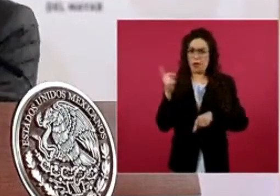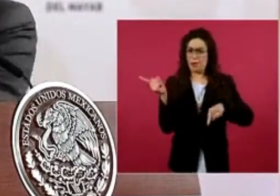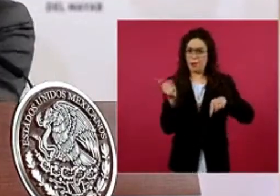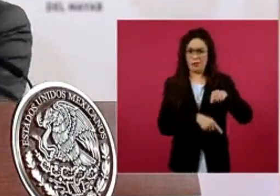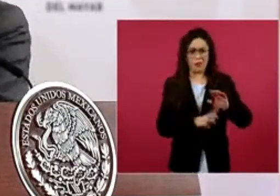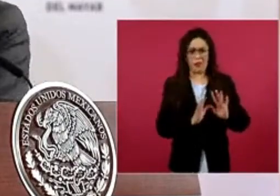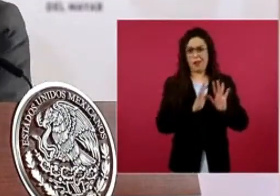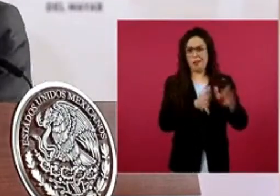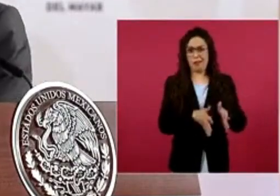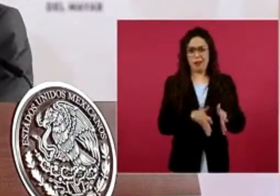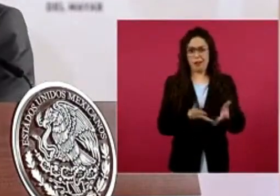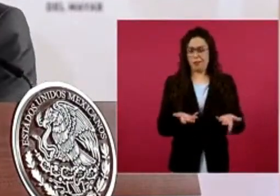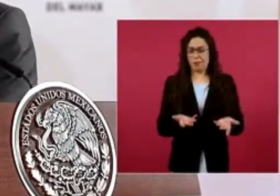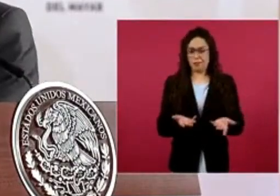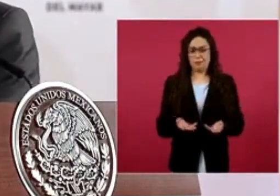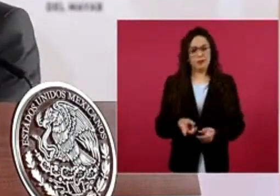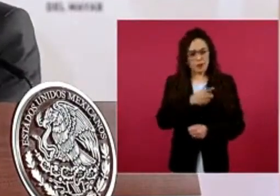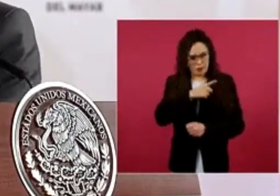unos cuantos.